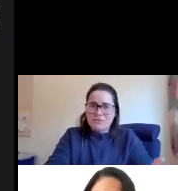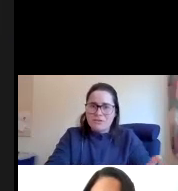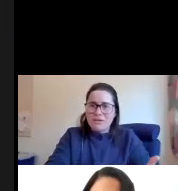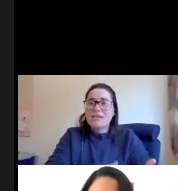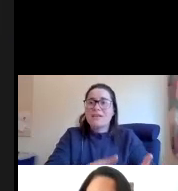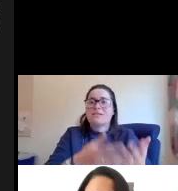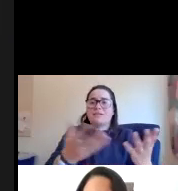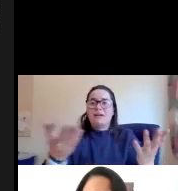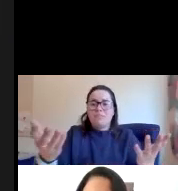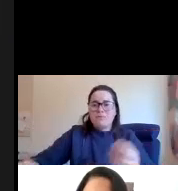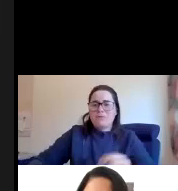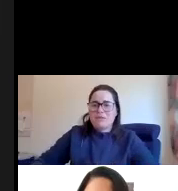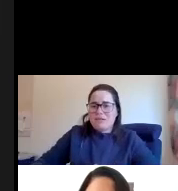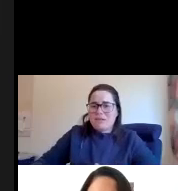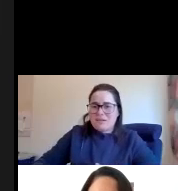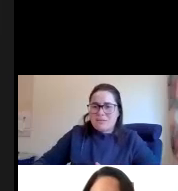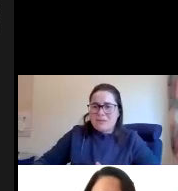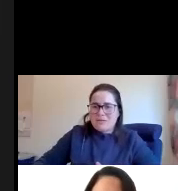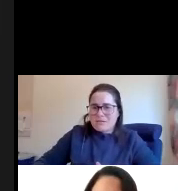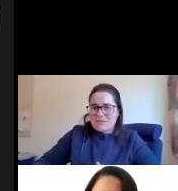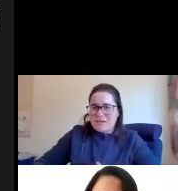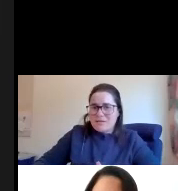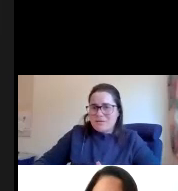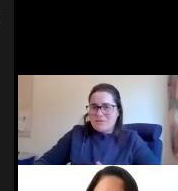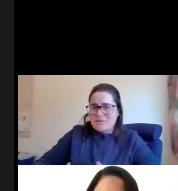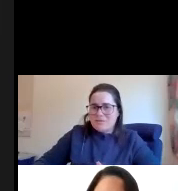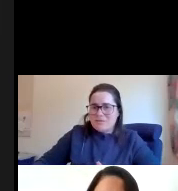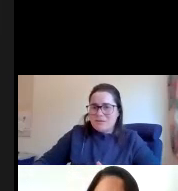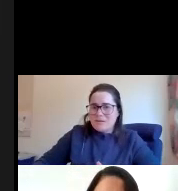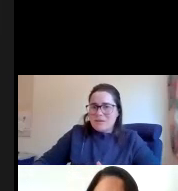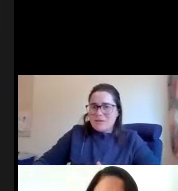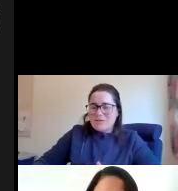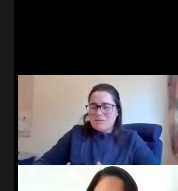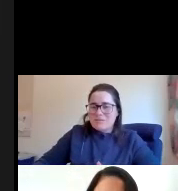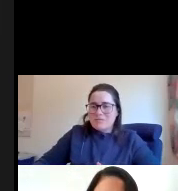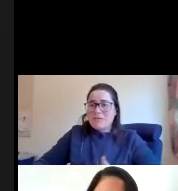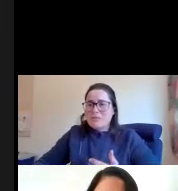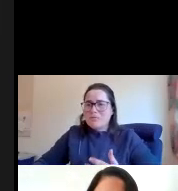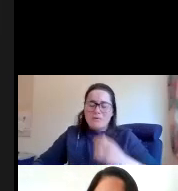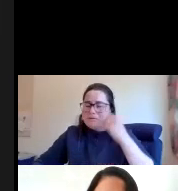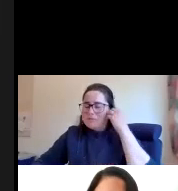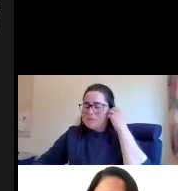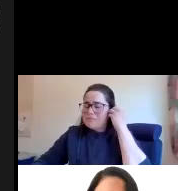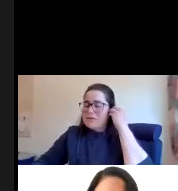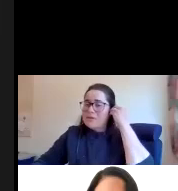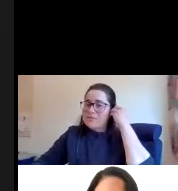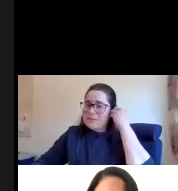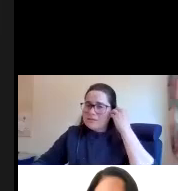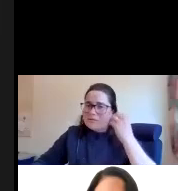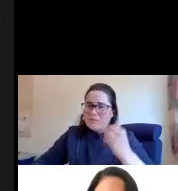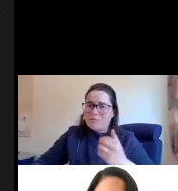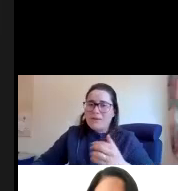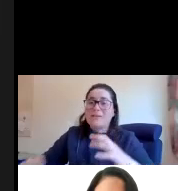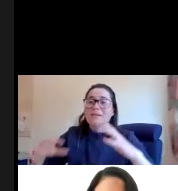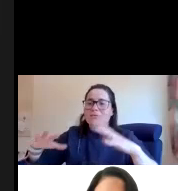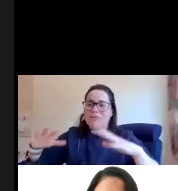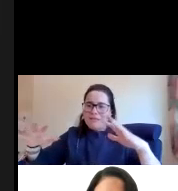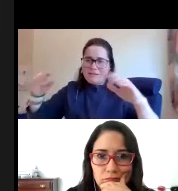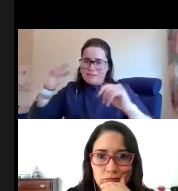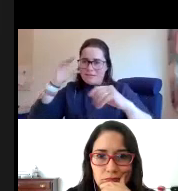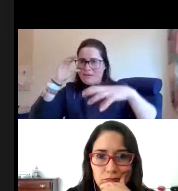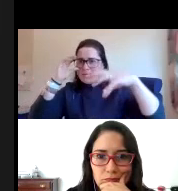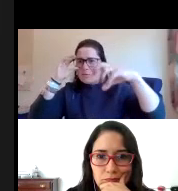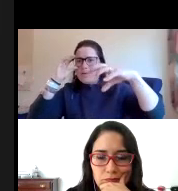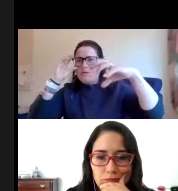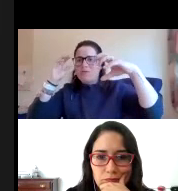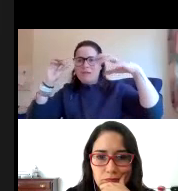sí funciona y hasta tal punto que tiene tratamiento terciario con macrófitas o plantas